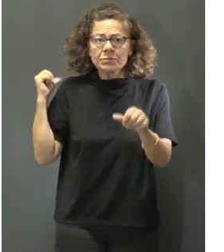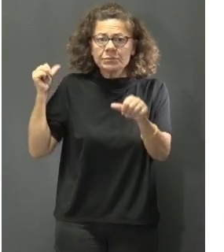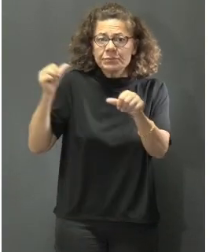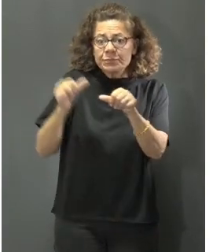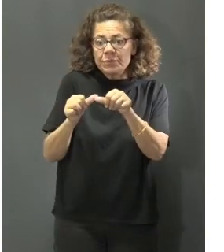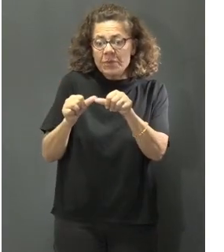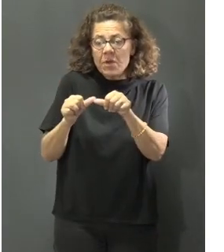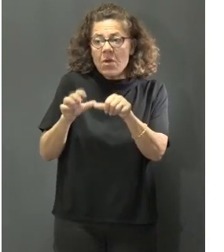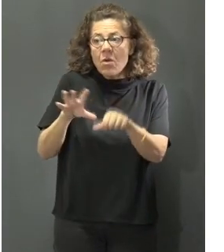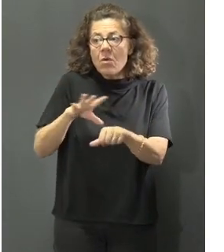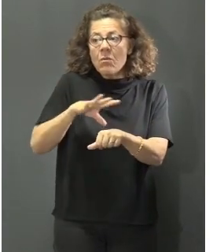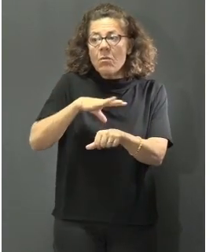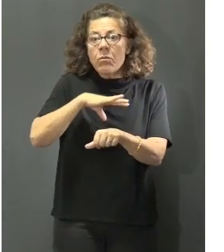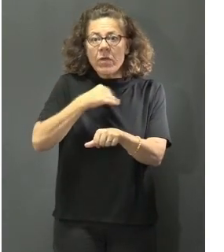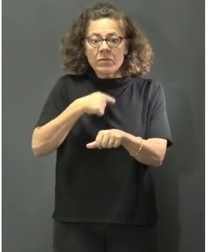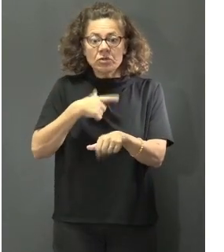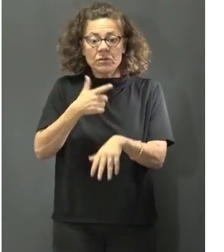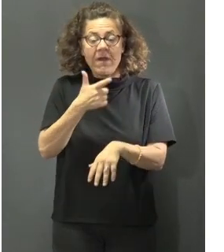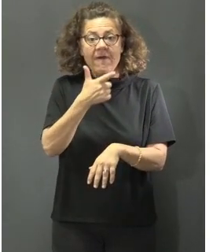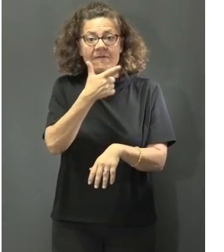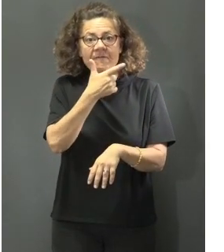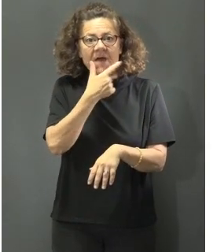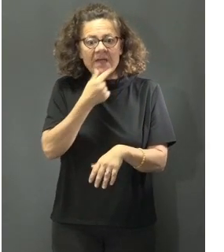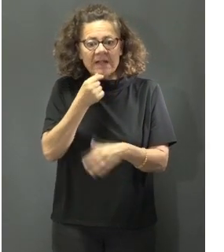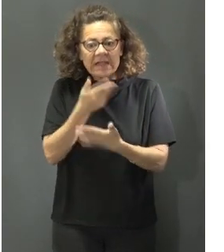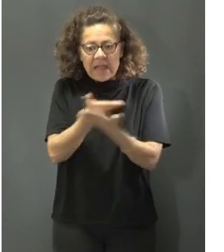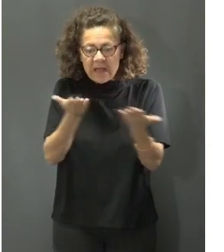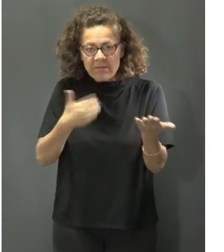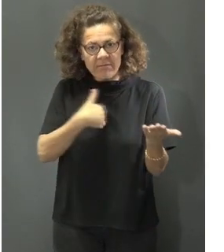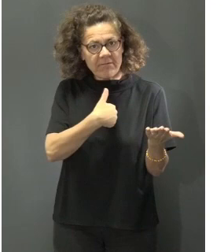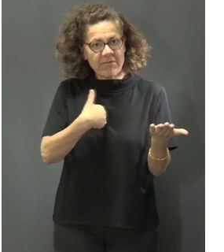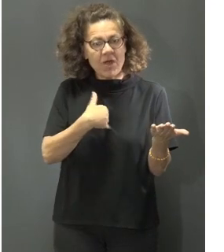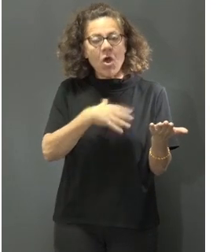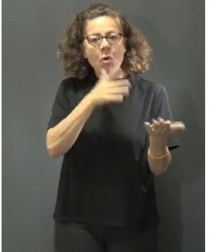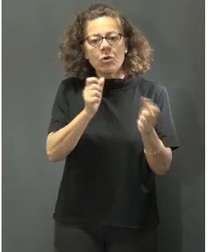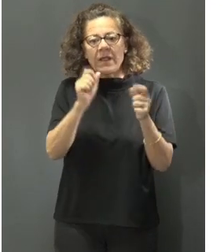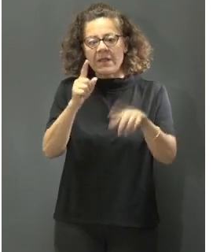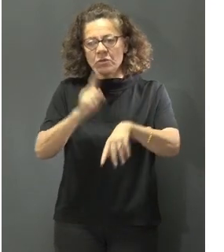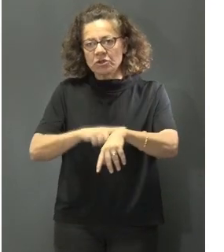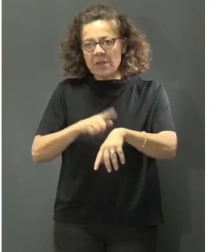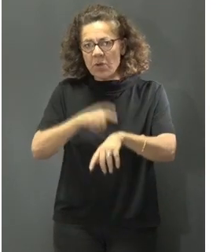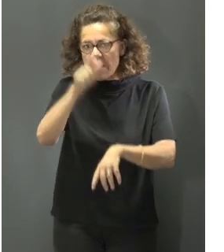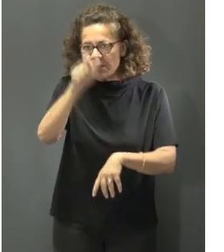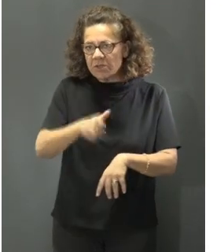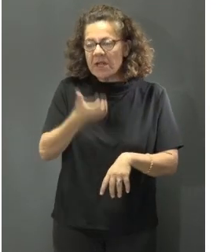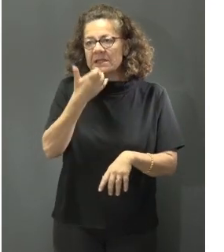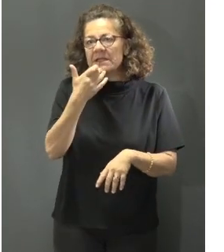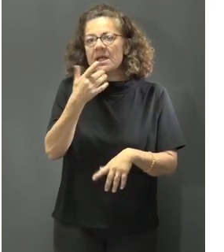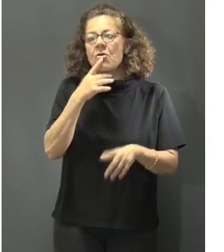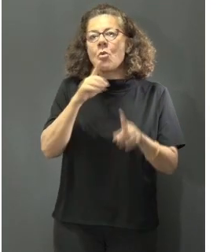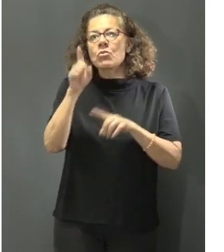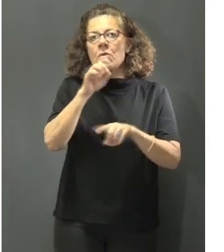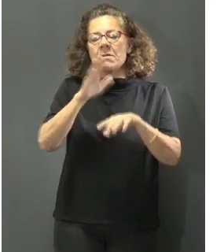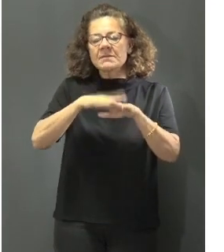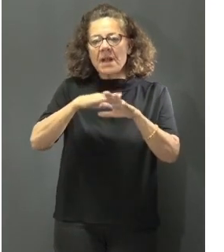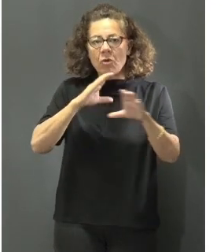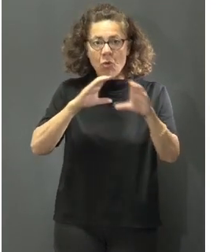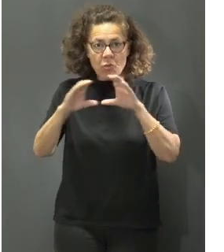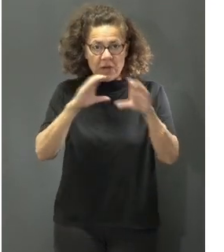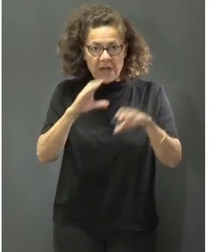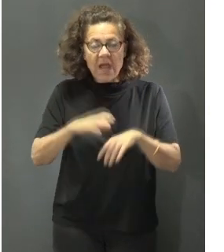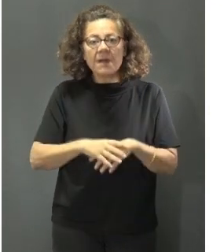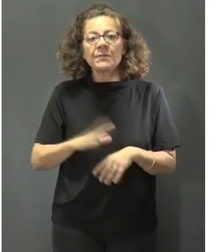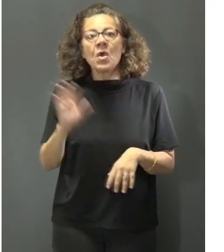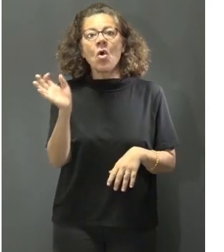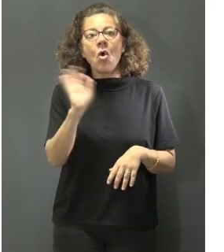estar siendo facilitadores, pues porque sabemos dar tiempo a la persona cuando tiene dificultades en la comunicación,